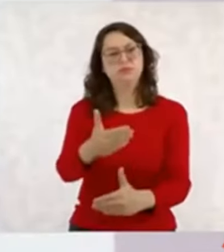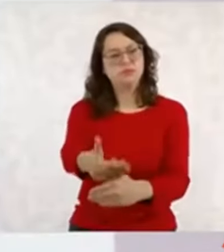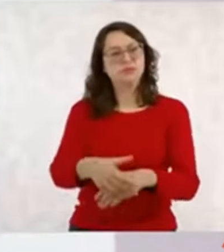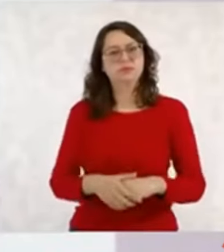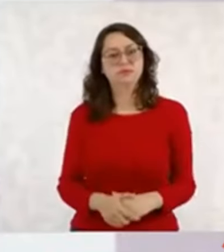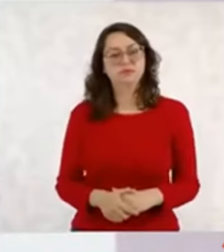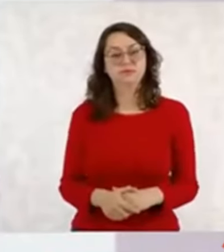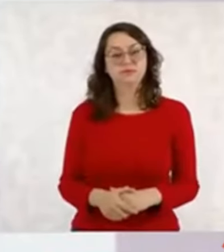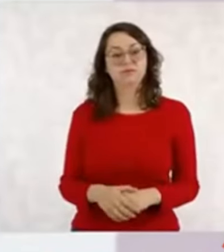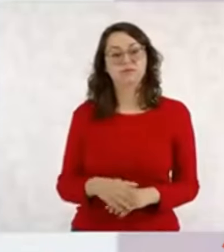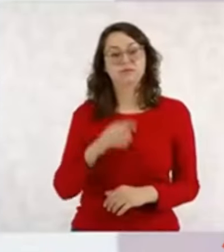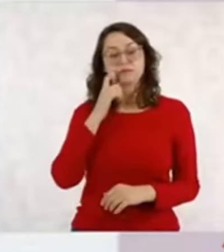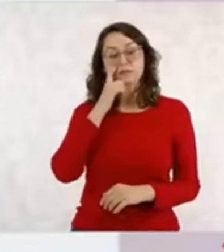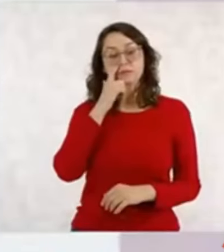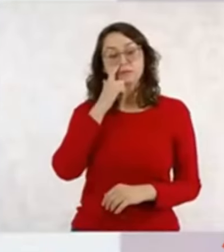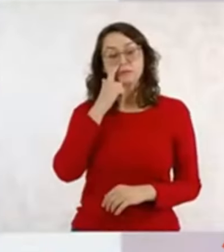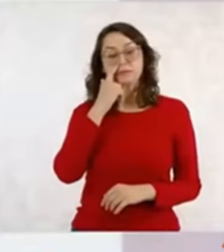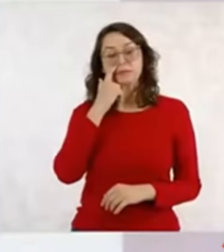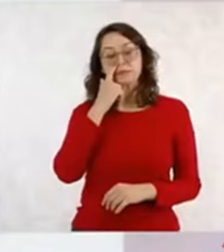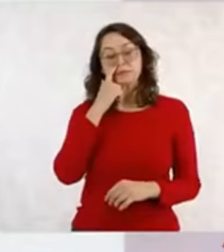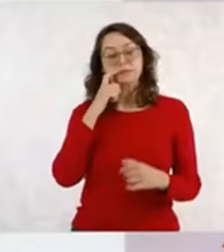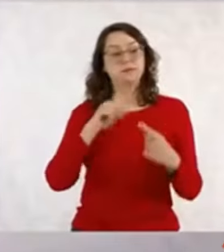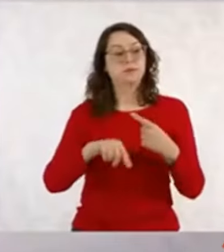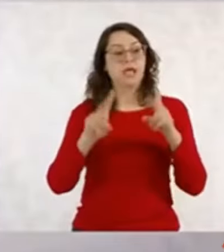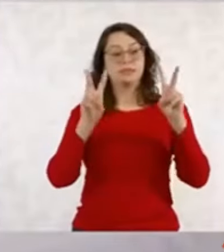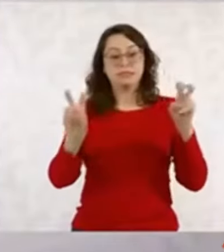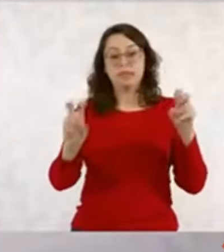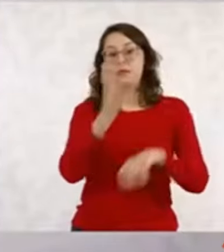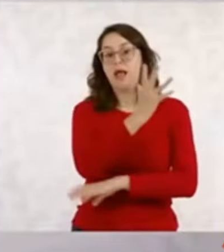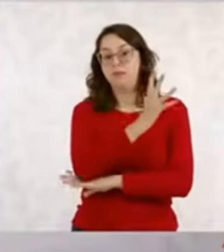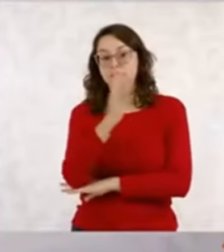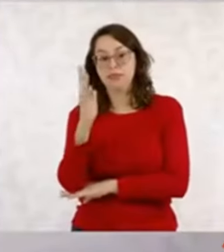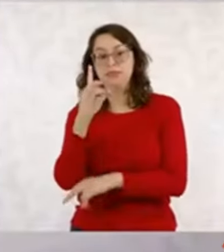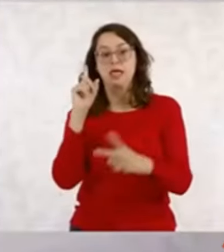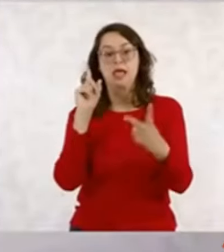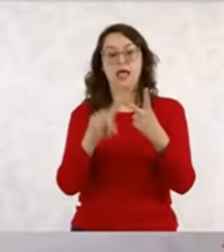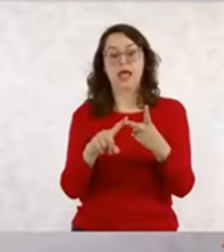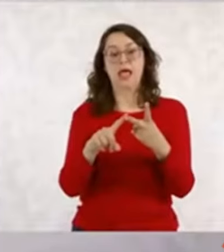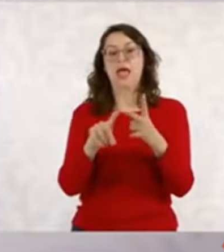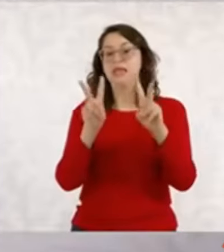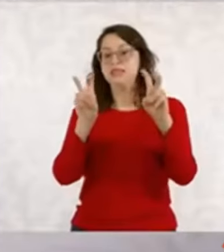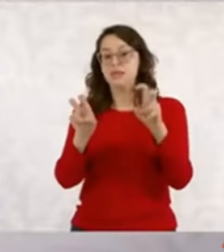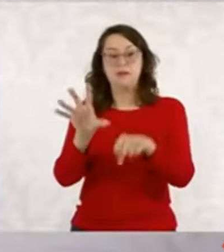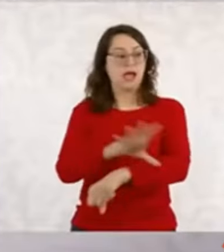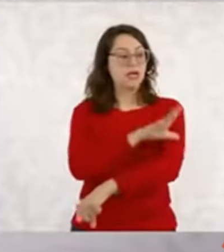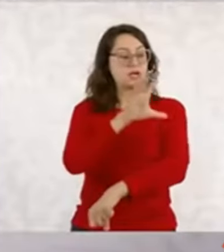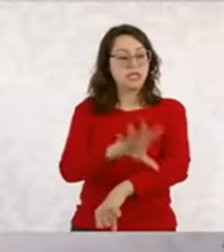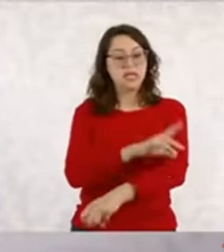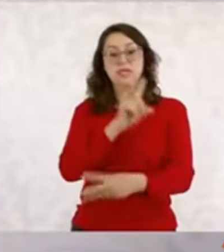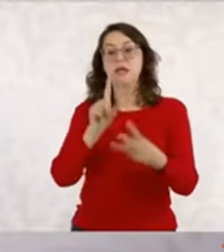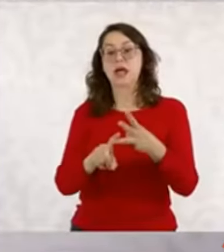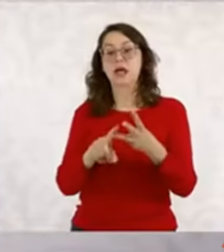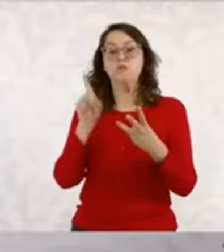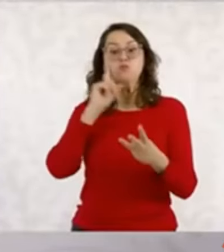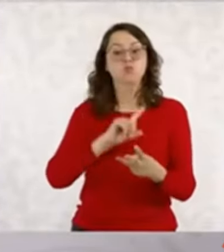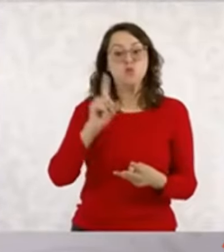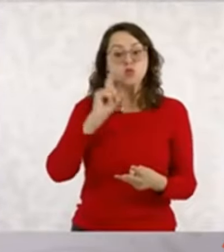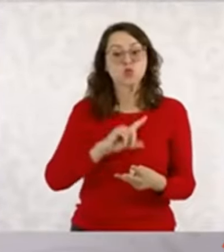Nosotros avanzamos en temas ambientales, temas de fuentes renovables de energía, mujeres,